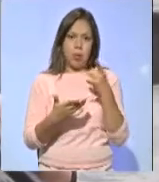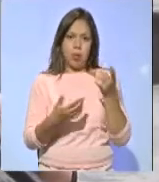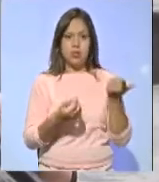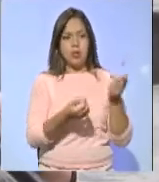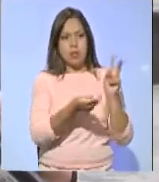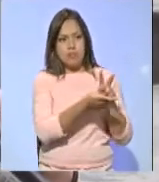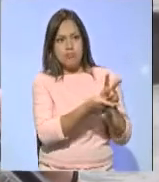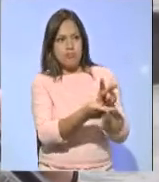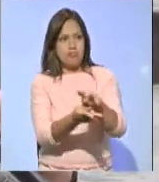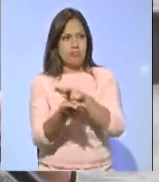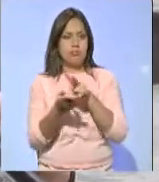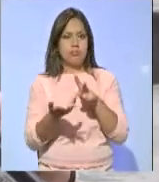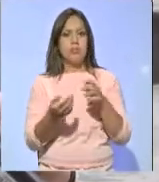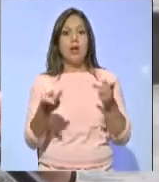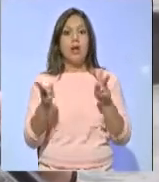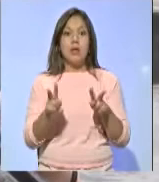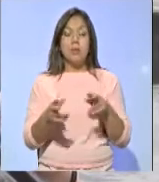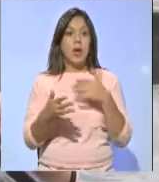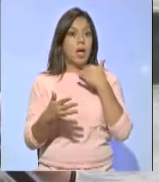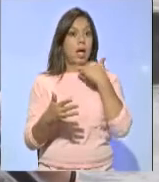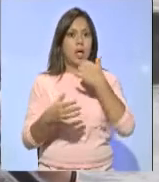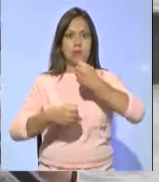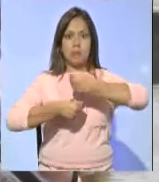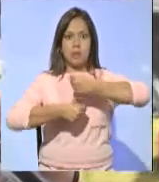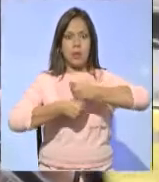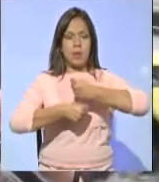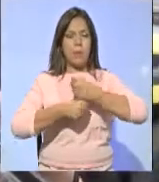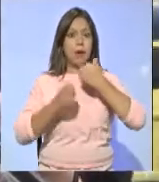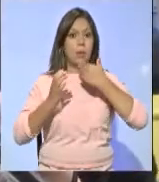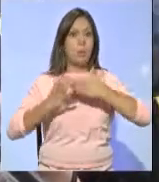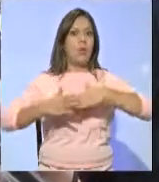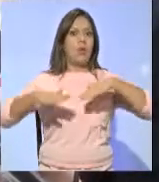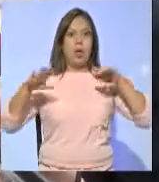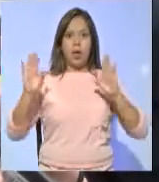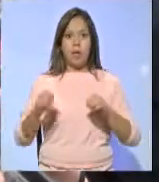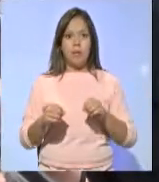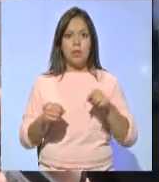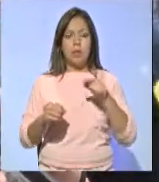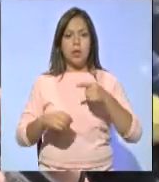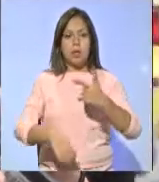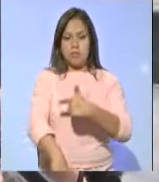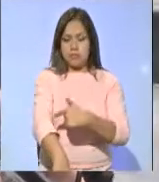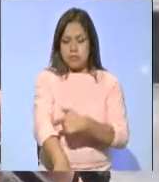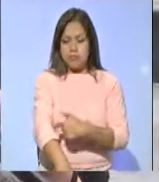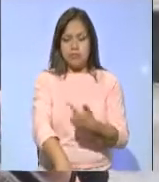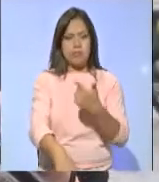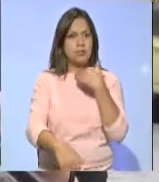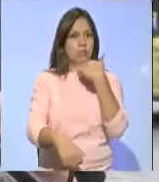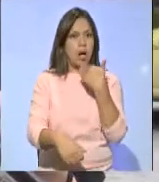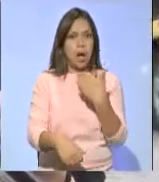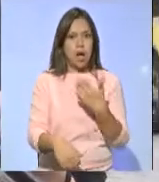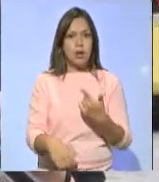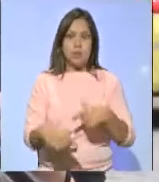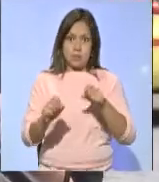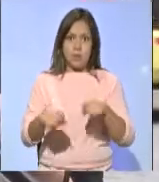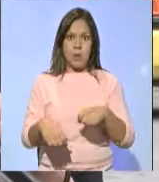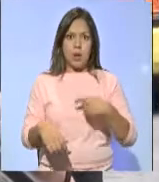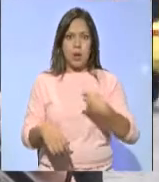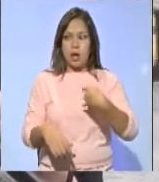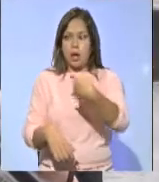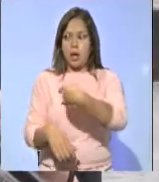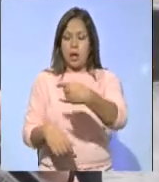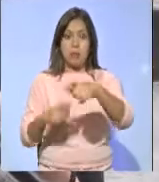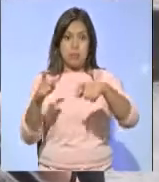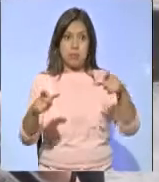las personas que tienen riesgo laboral, que están sujetas a someterse a pinchazos o exposición de personas que puedan tener